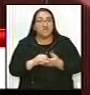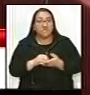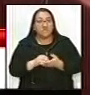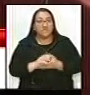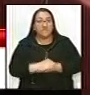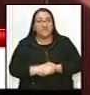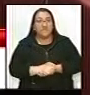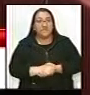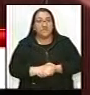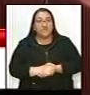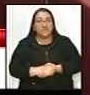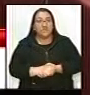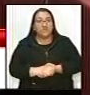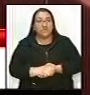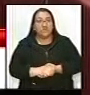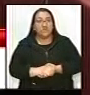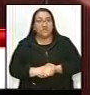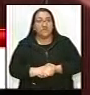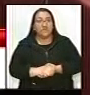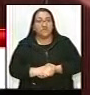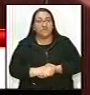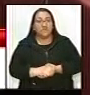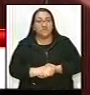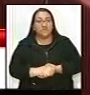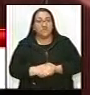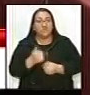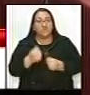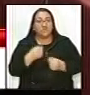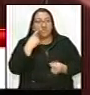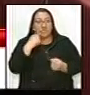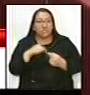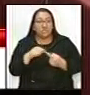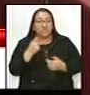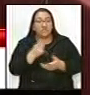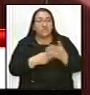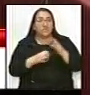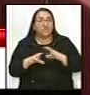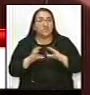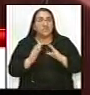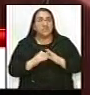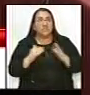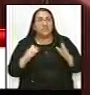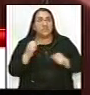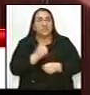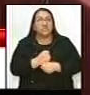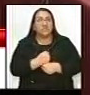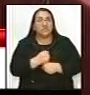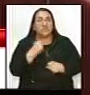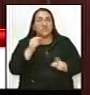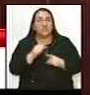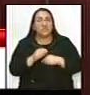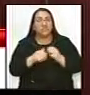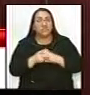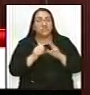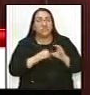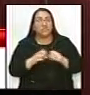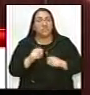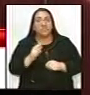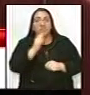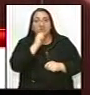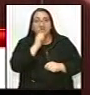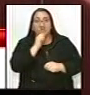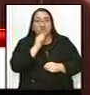y habilidades digitales cuál era el objetivo hacer crecer las redes llegar hacia donde la actividad privada no